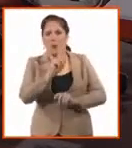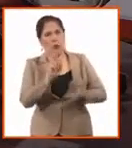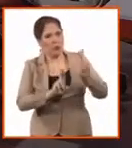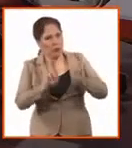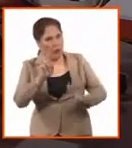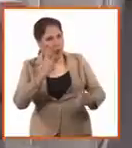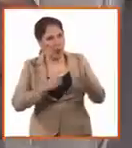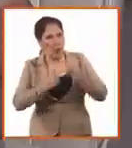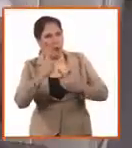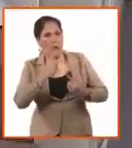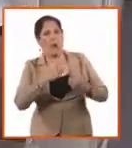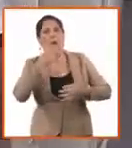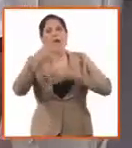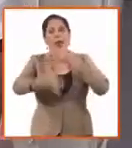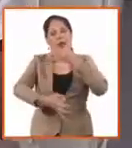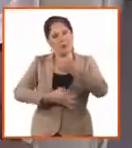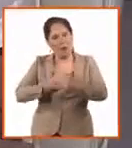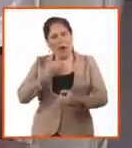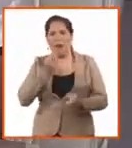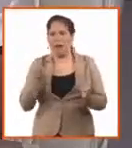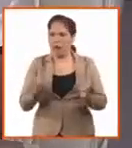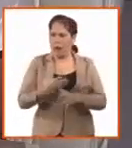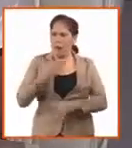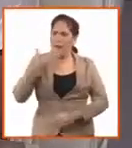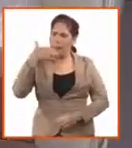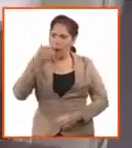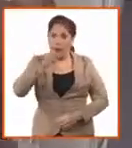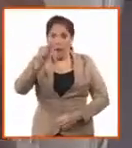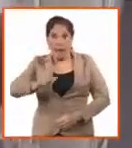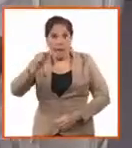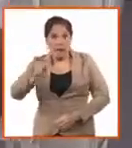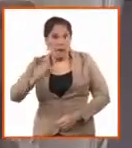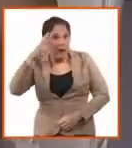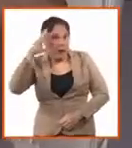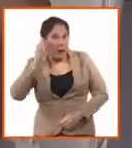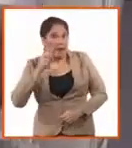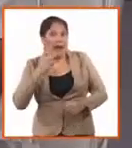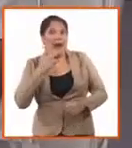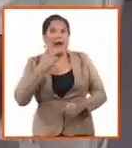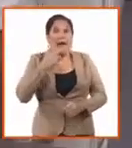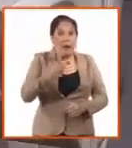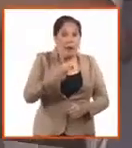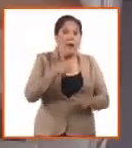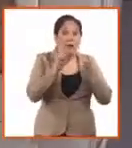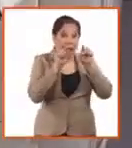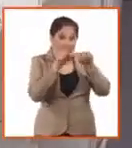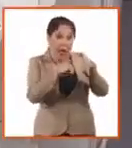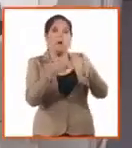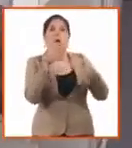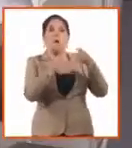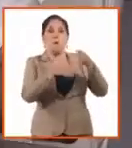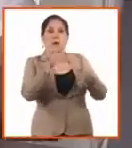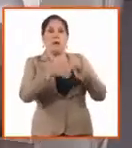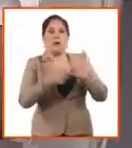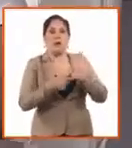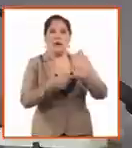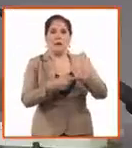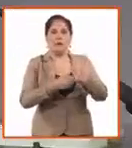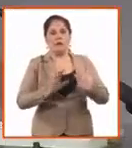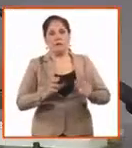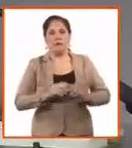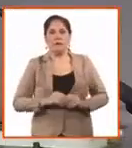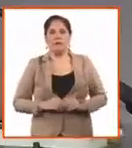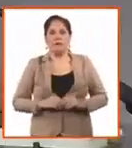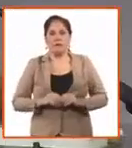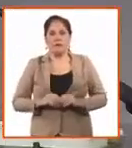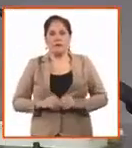no si que no sea que vaya más allá de que la gente encuentre ya todo pensado y elaborado y pues se lo presentan y que no sea un escenario